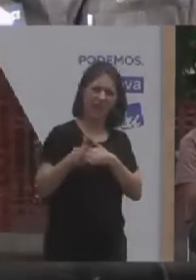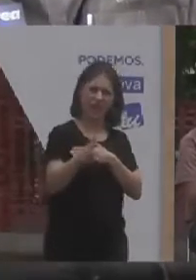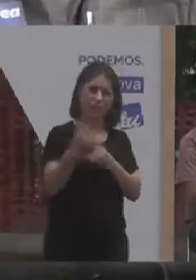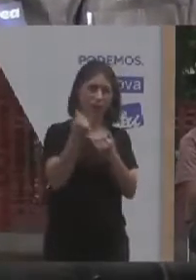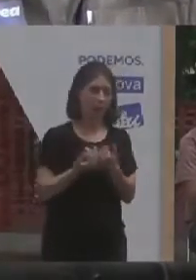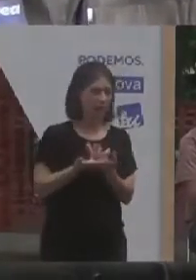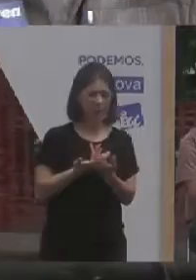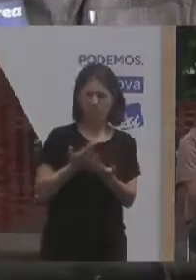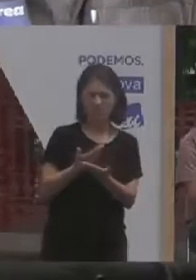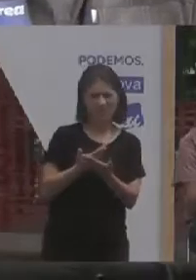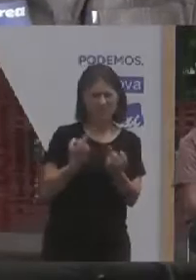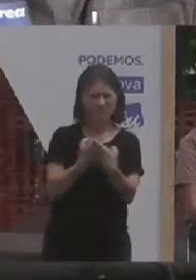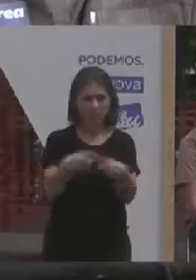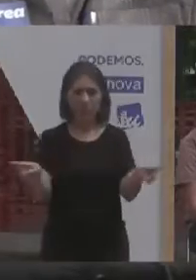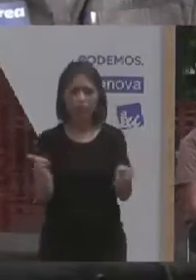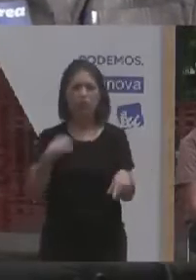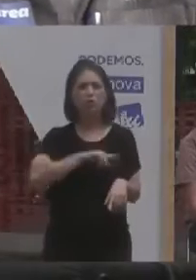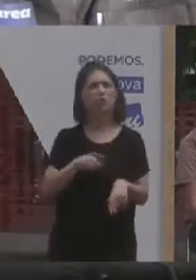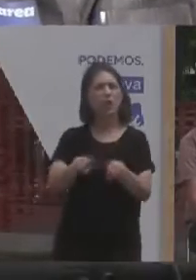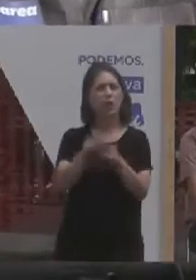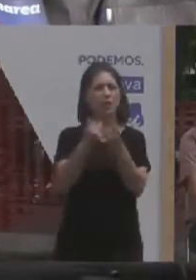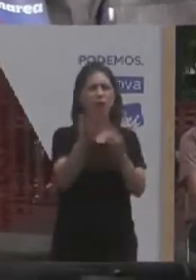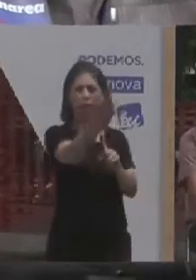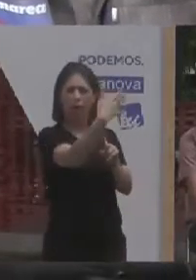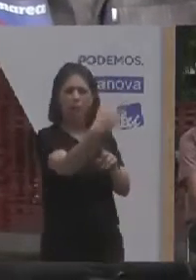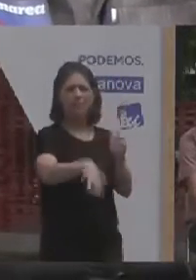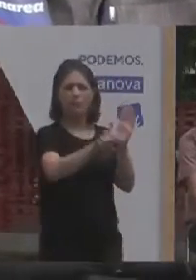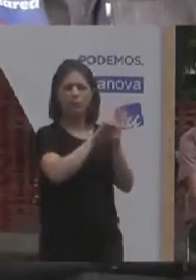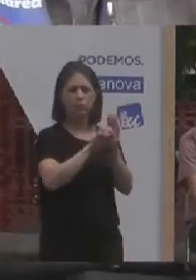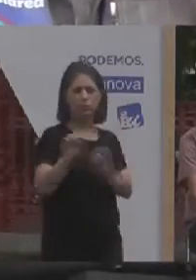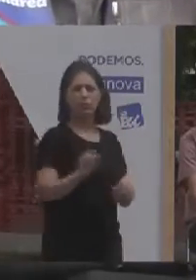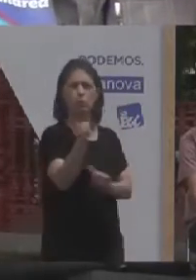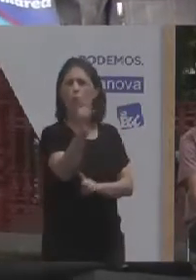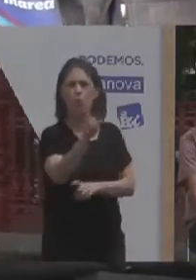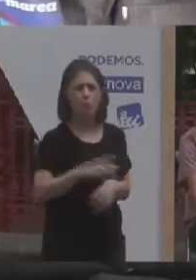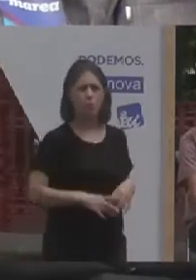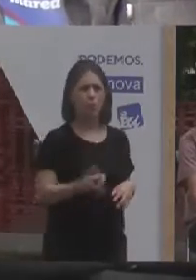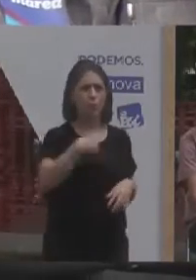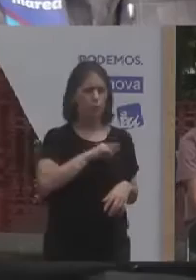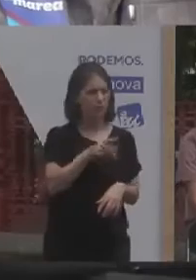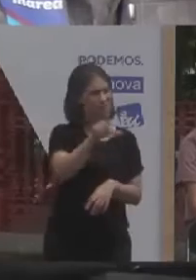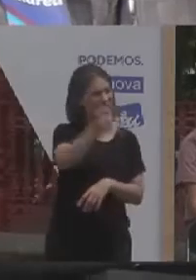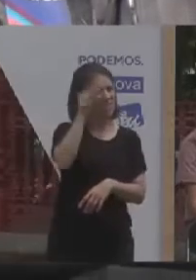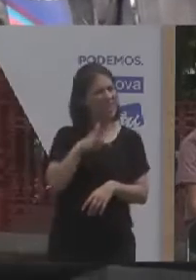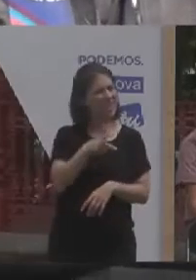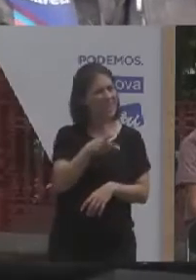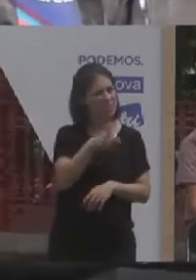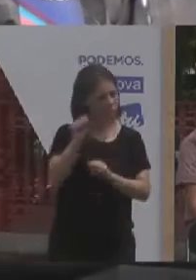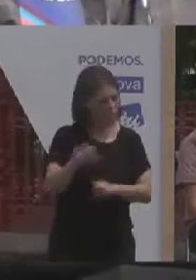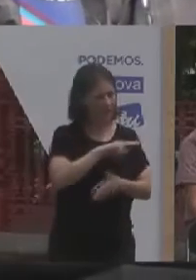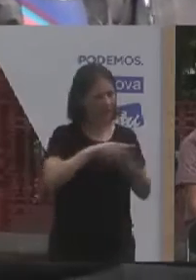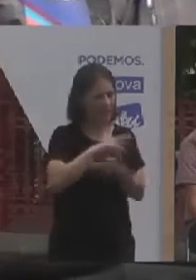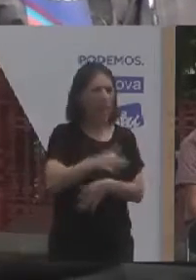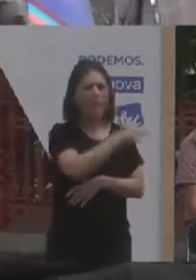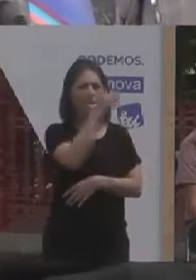outra. Nós non defendemos bandeiras nin símbolos. O dereito a decidir de Galicia e a